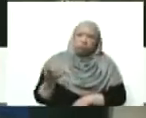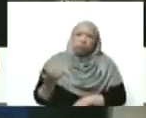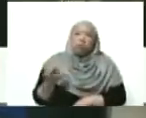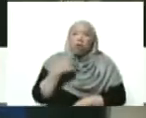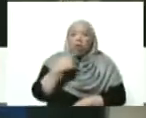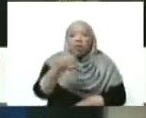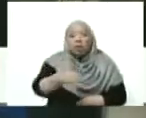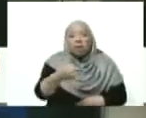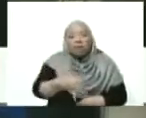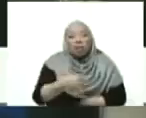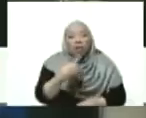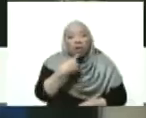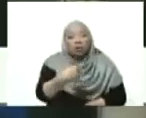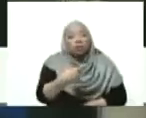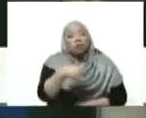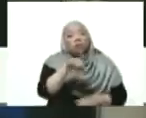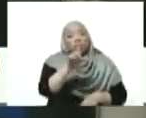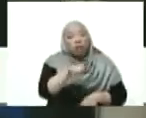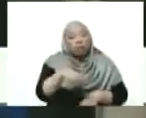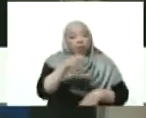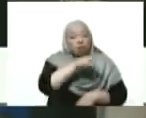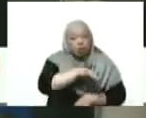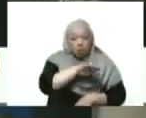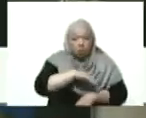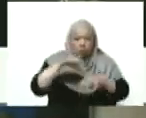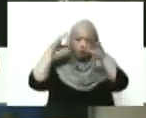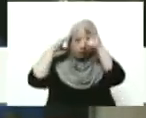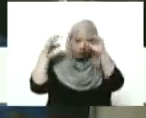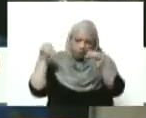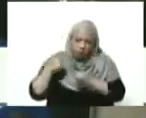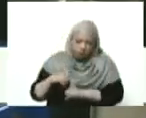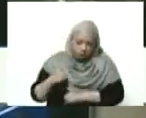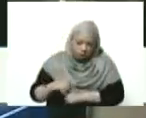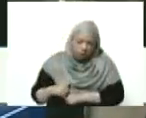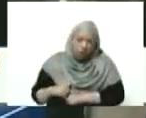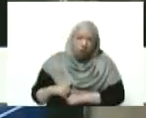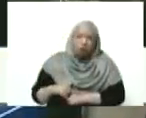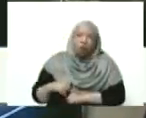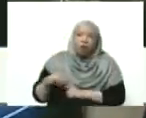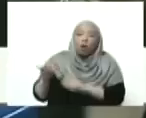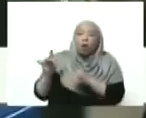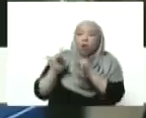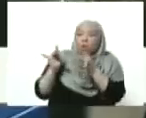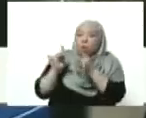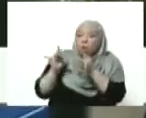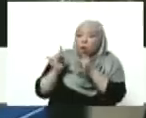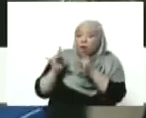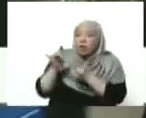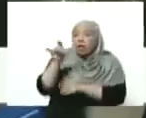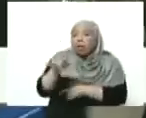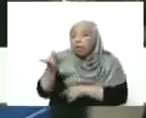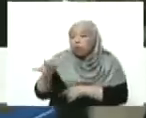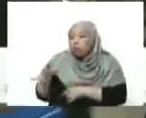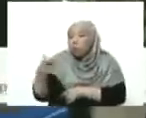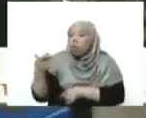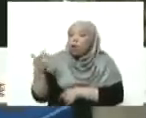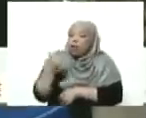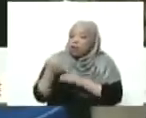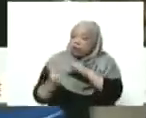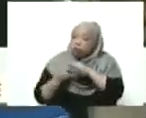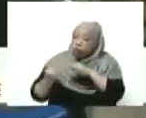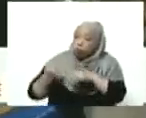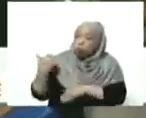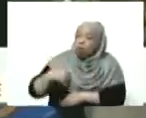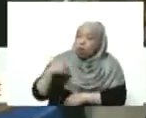le solicitamos al señor embajador que en este puente conector que va a ser con las autoridades argentinas y con las